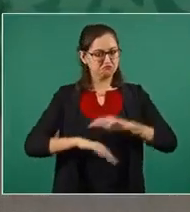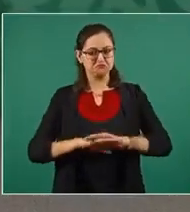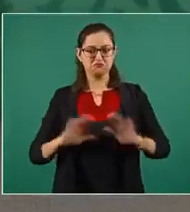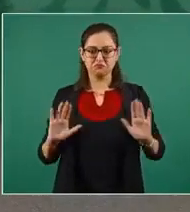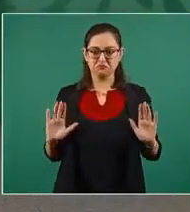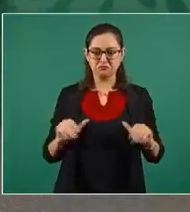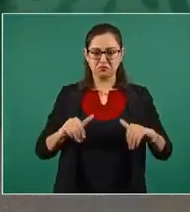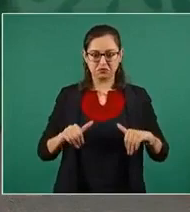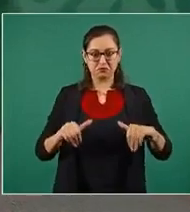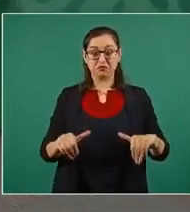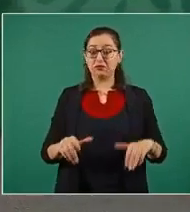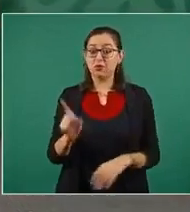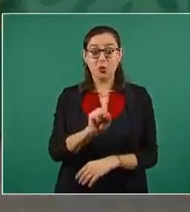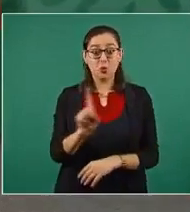No,